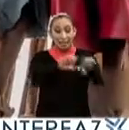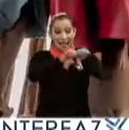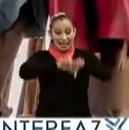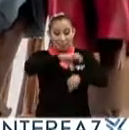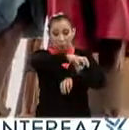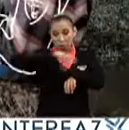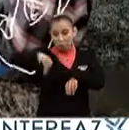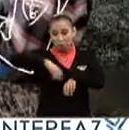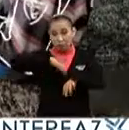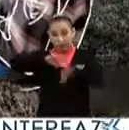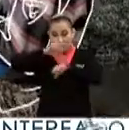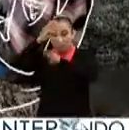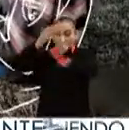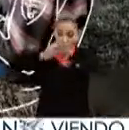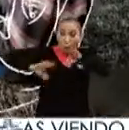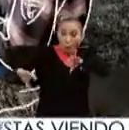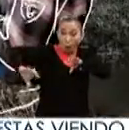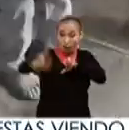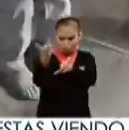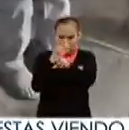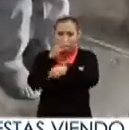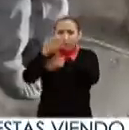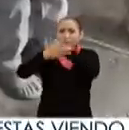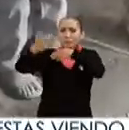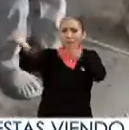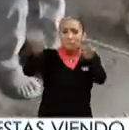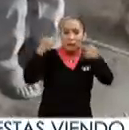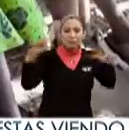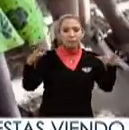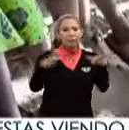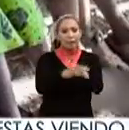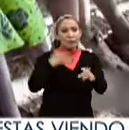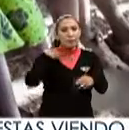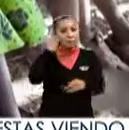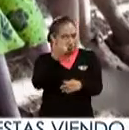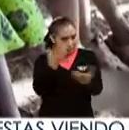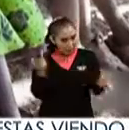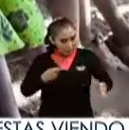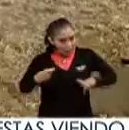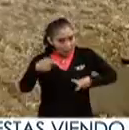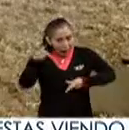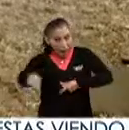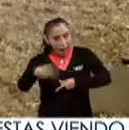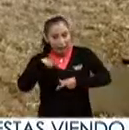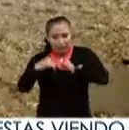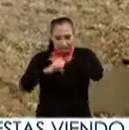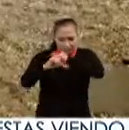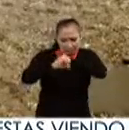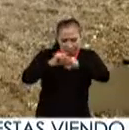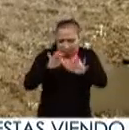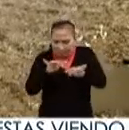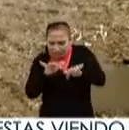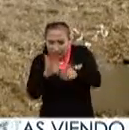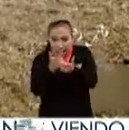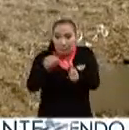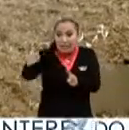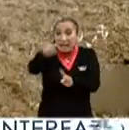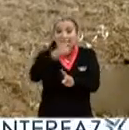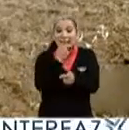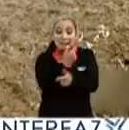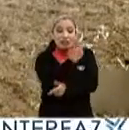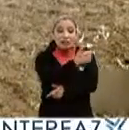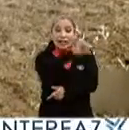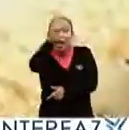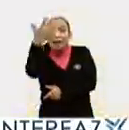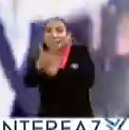de trabajo alrededor del mundo fueron convocados y se sumaron al reto de desarrollar software libre que permita a niños de 7